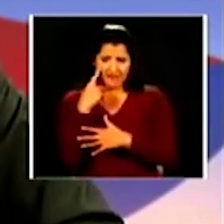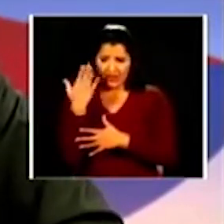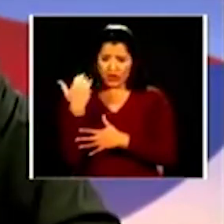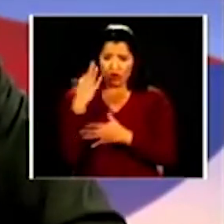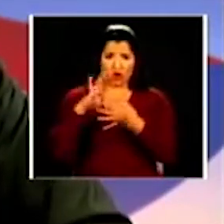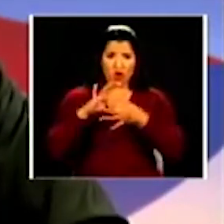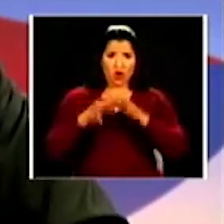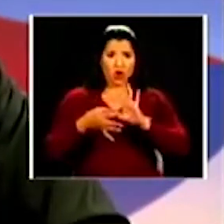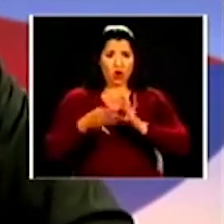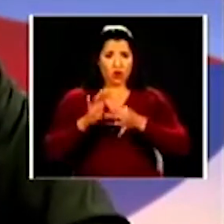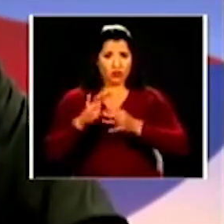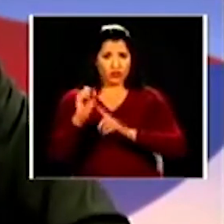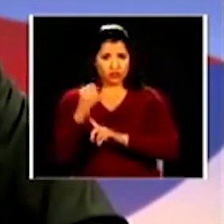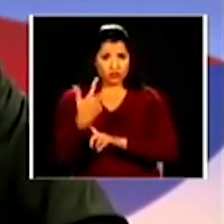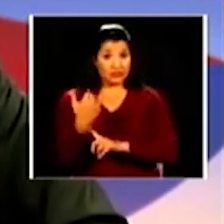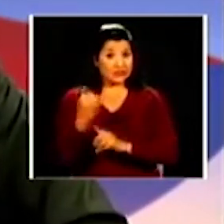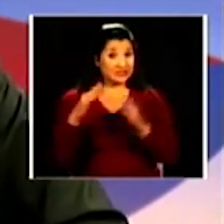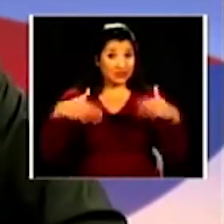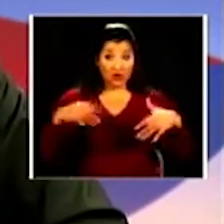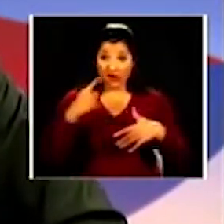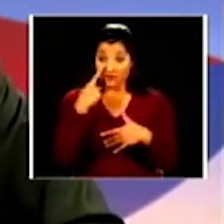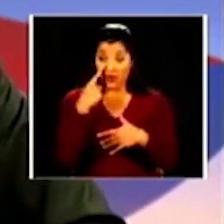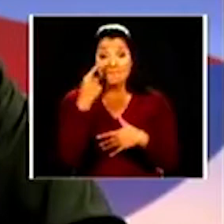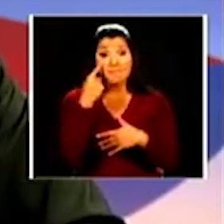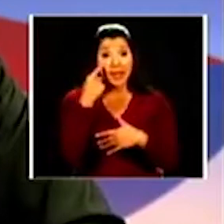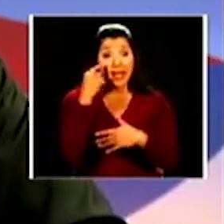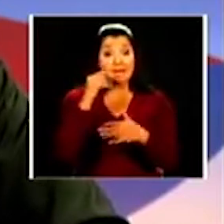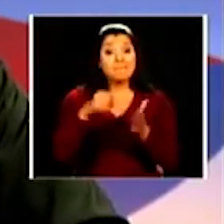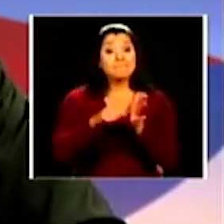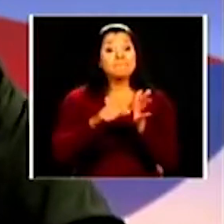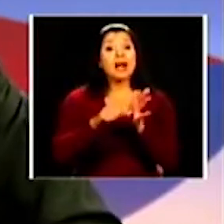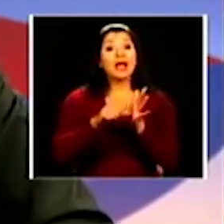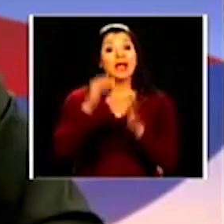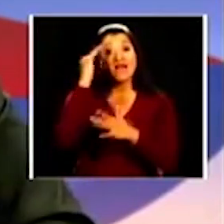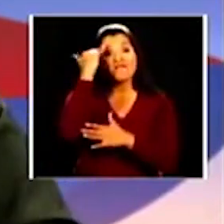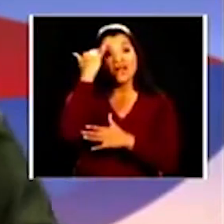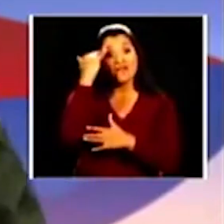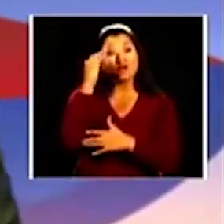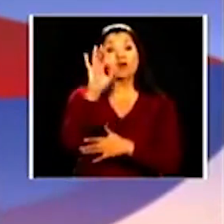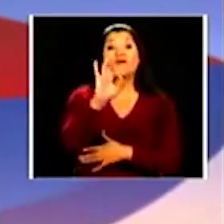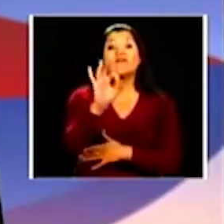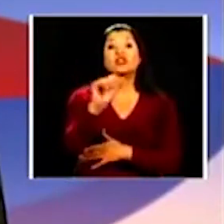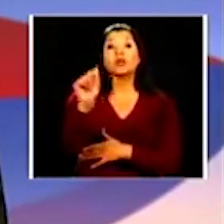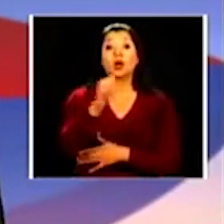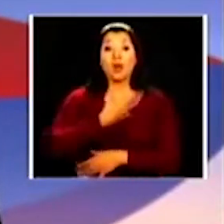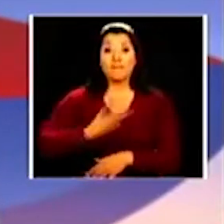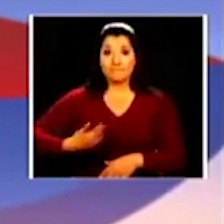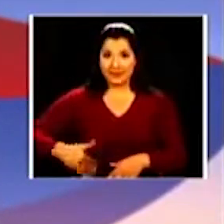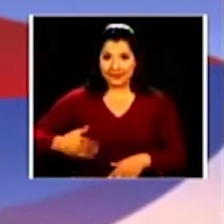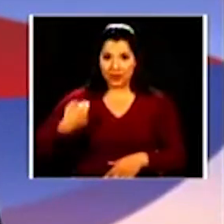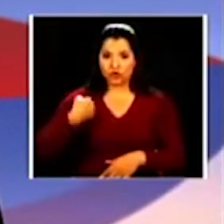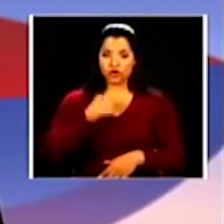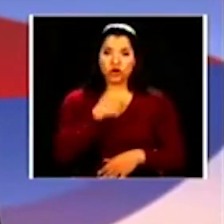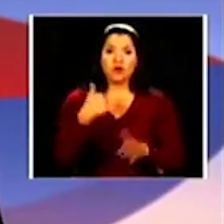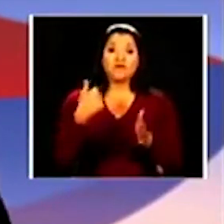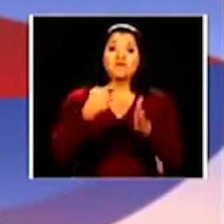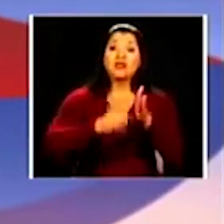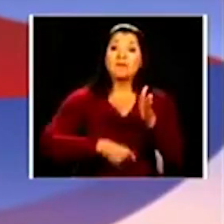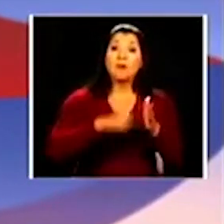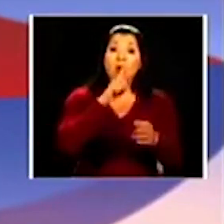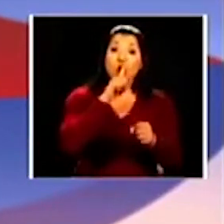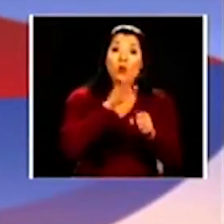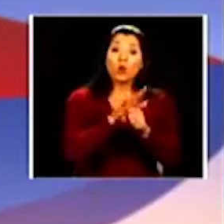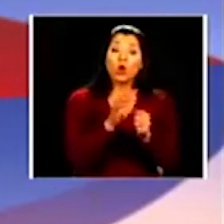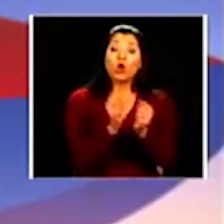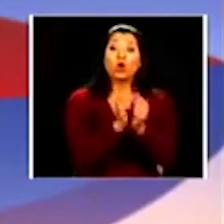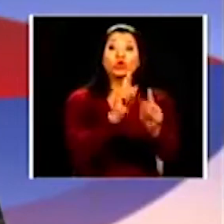buscarlo en la página de Facebook Fabricio Alvarado Presidente, firmamos un compromiso con diferentes asociaciones relacionadas con el tema de la